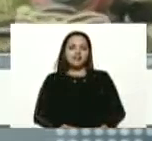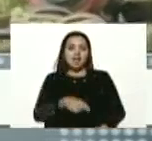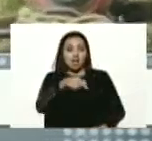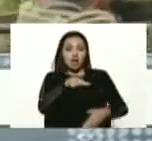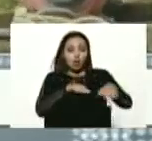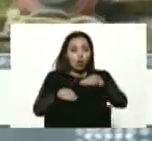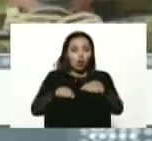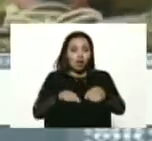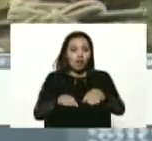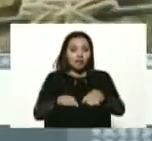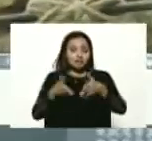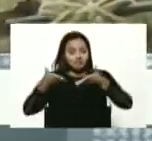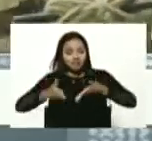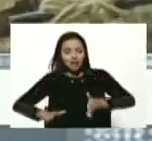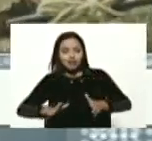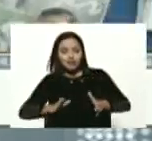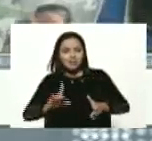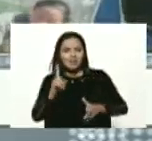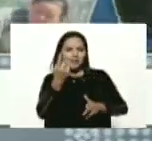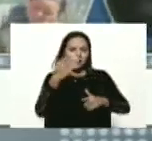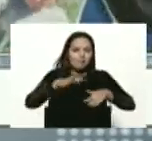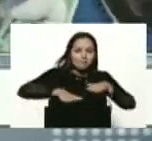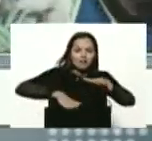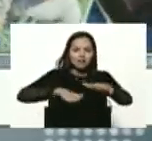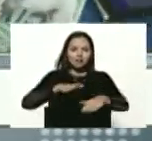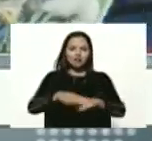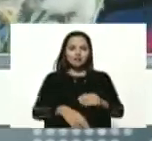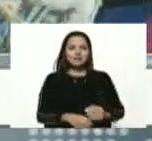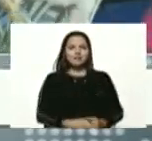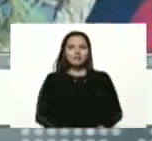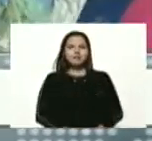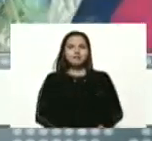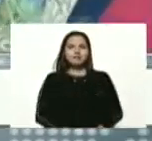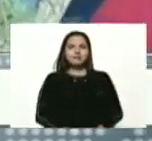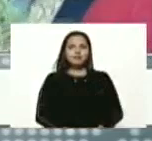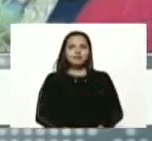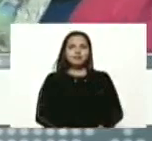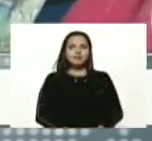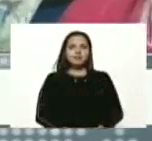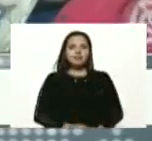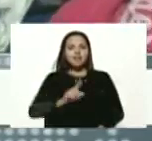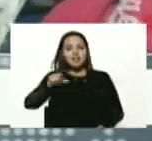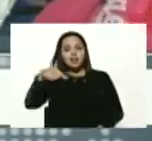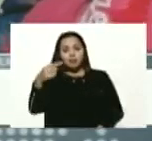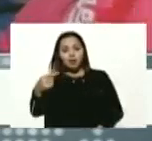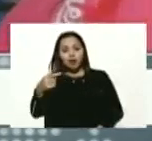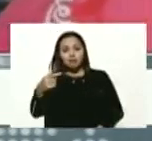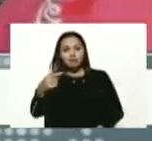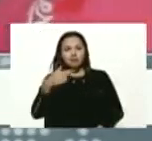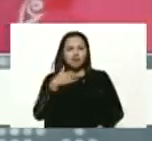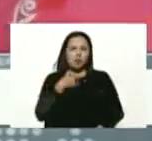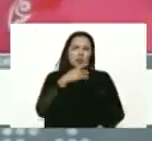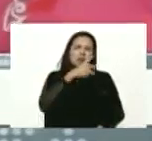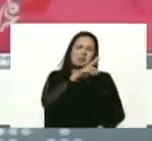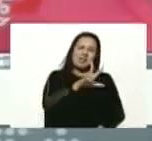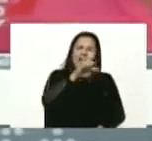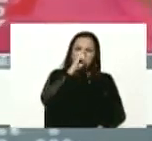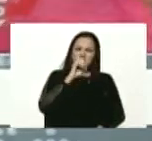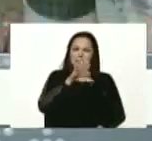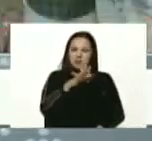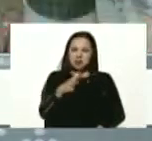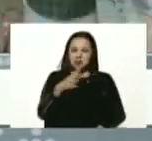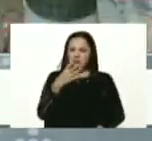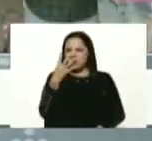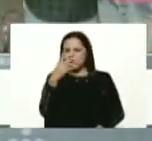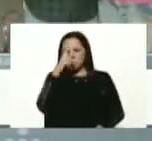sus primeros pasos, Silita. Y después, cuando yo estaba como de 3 años, Silvia,